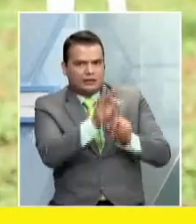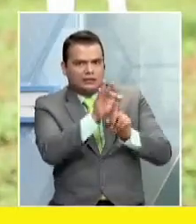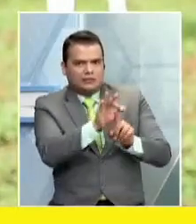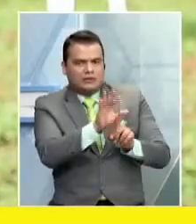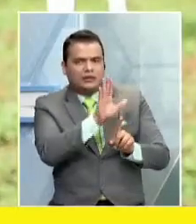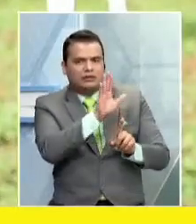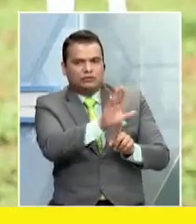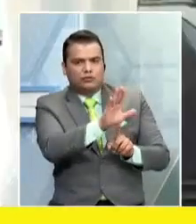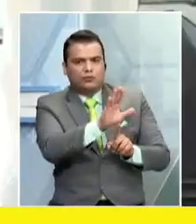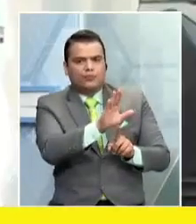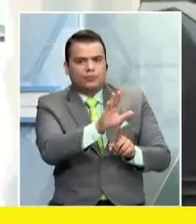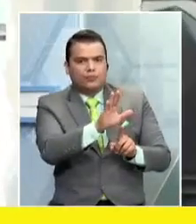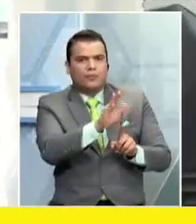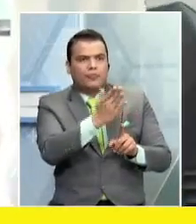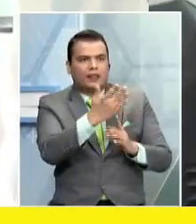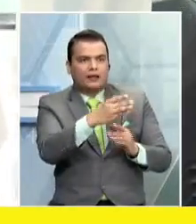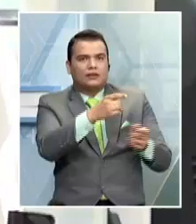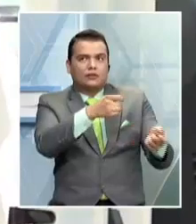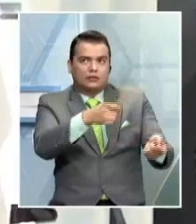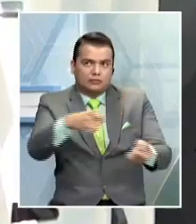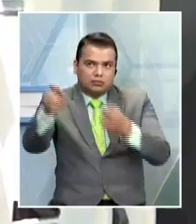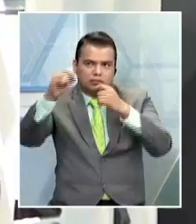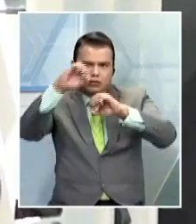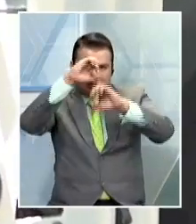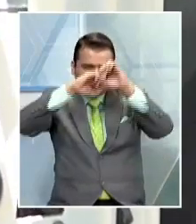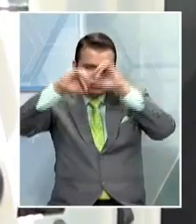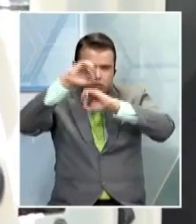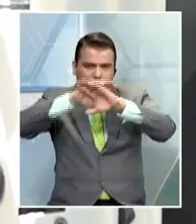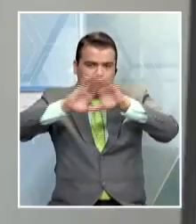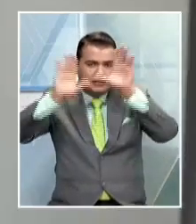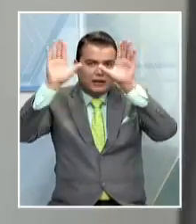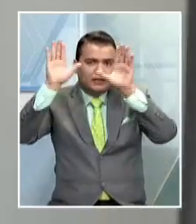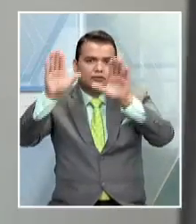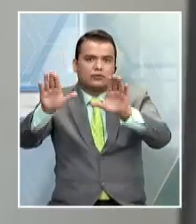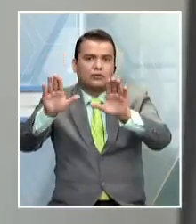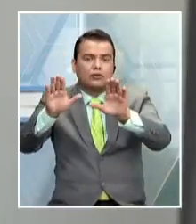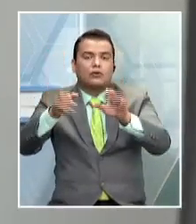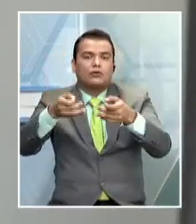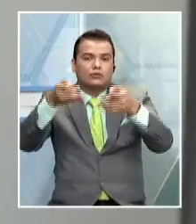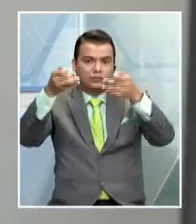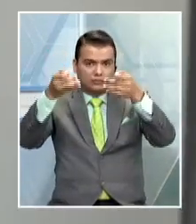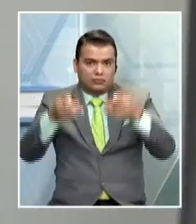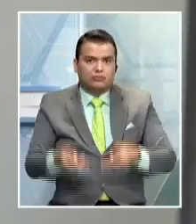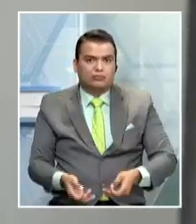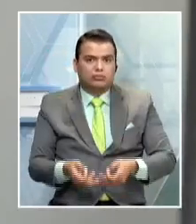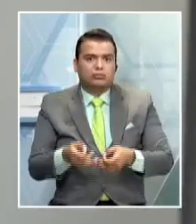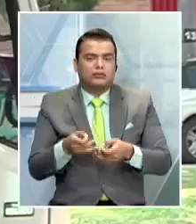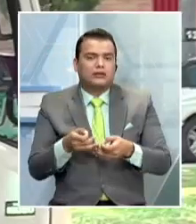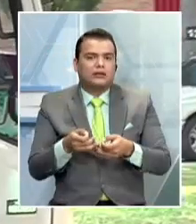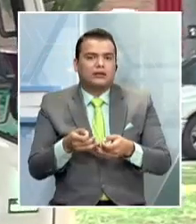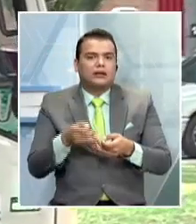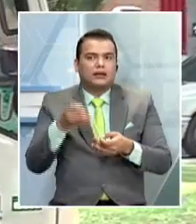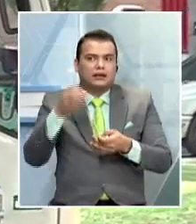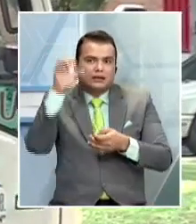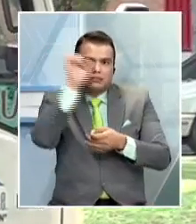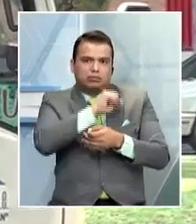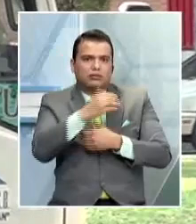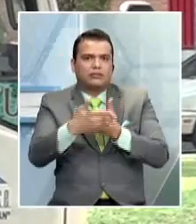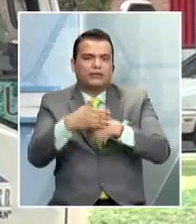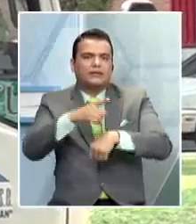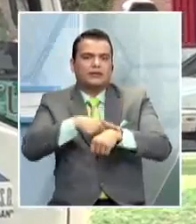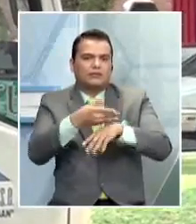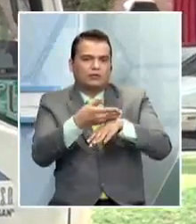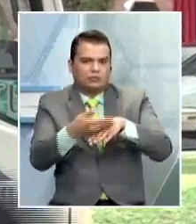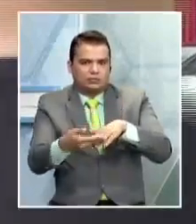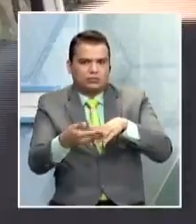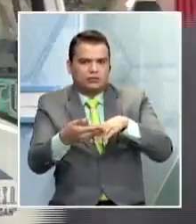requiere trasladar la muestra a otro sitio y requiere un mayor desarrollo para tener un resultado. Esto nos